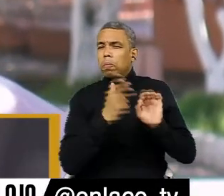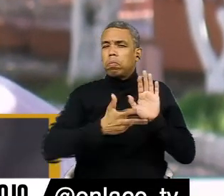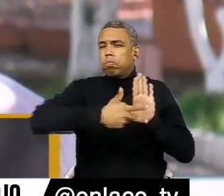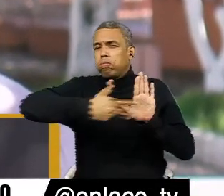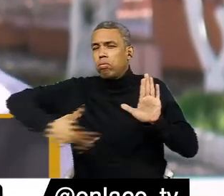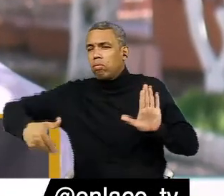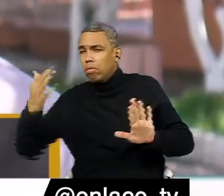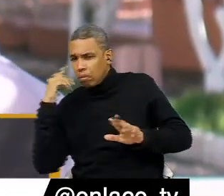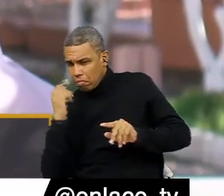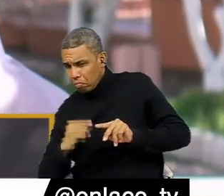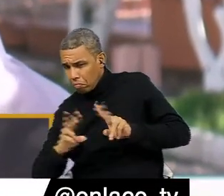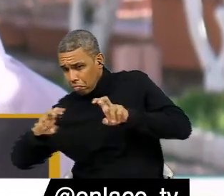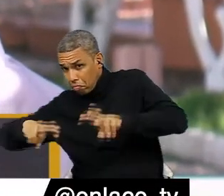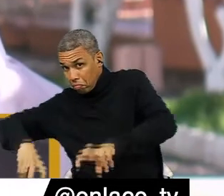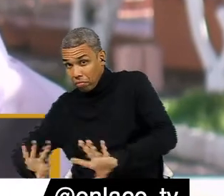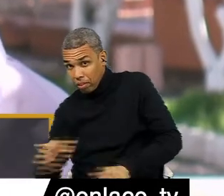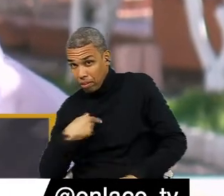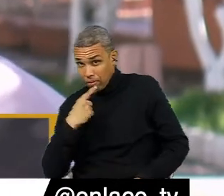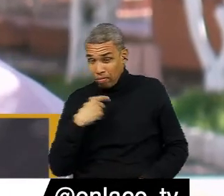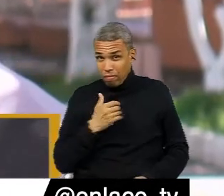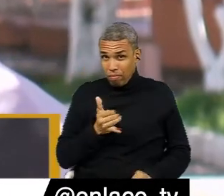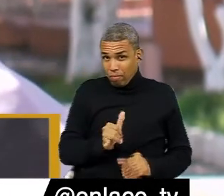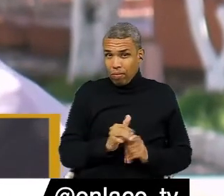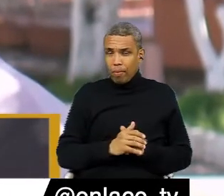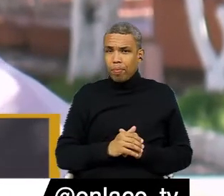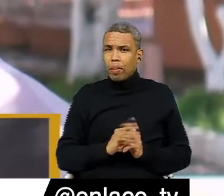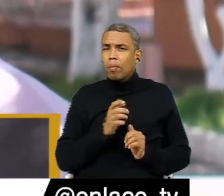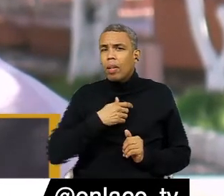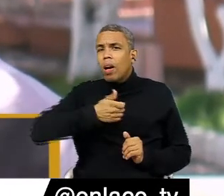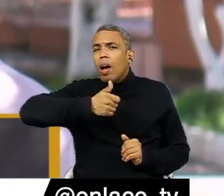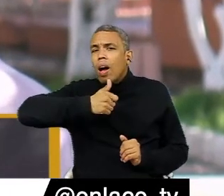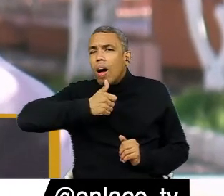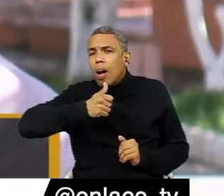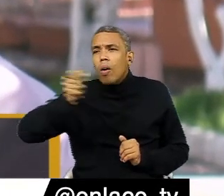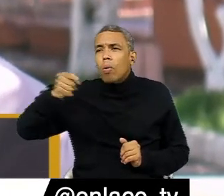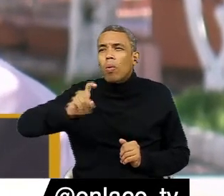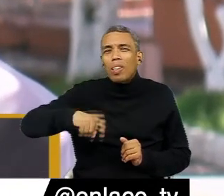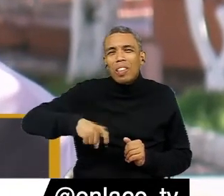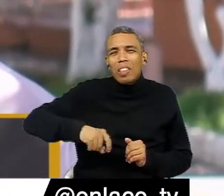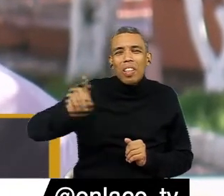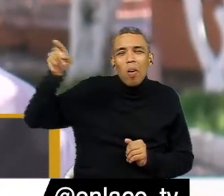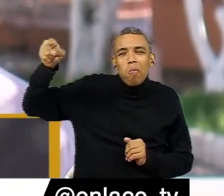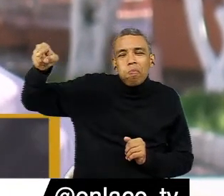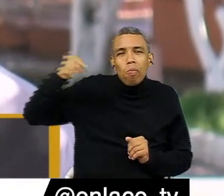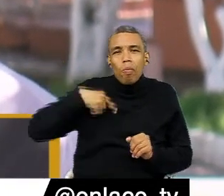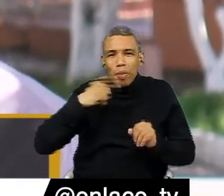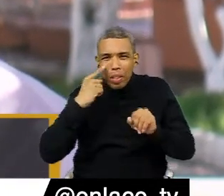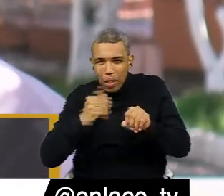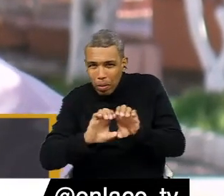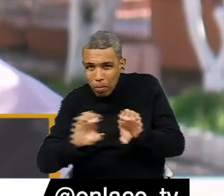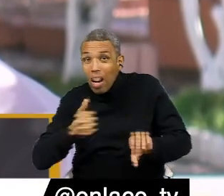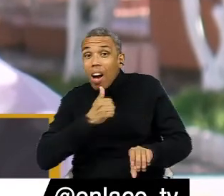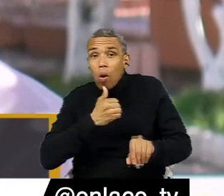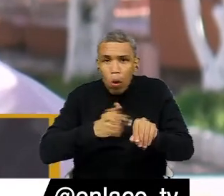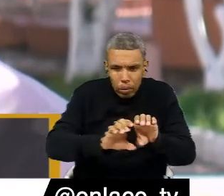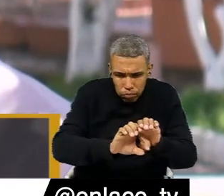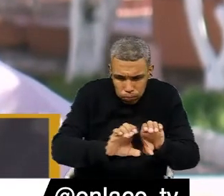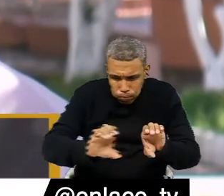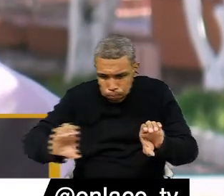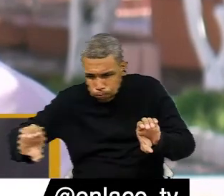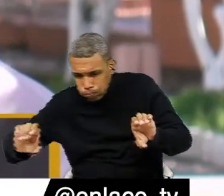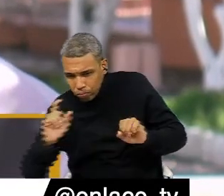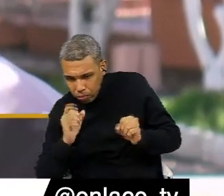acción popular como primera pretensión es que se le garantice el acceso al agua a los habitantes de Patio Bonito construyéndoseles el acueducto que Rediva se